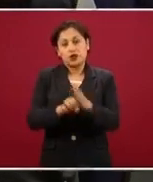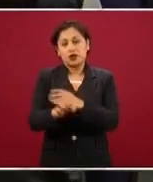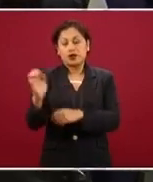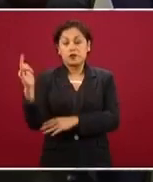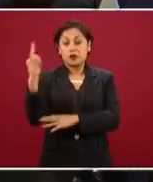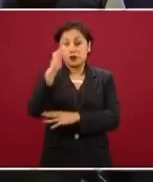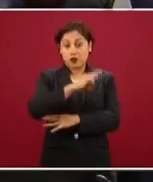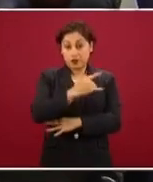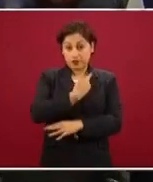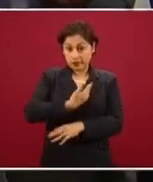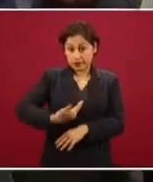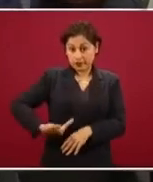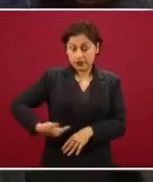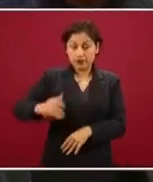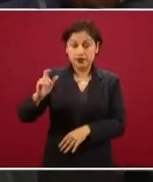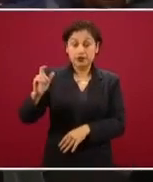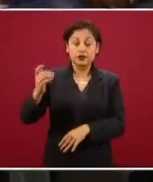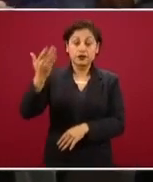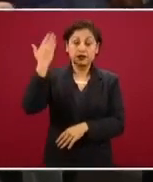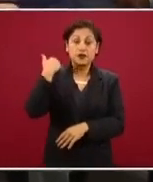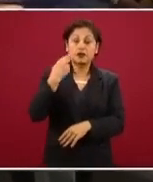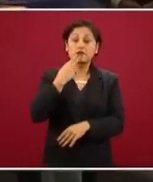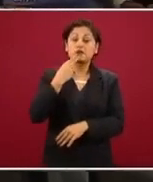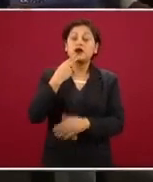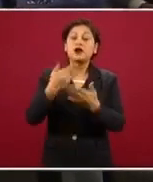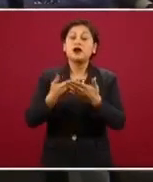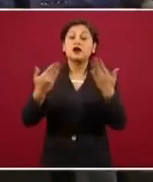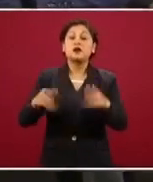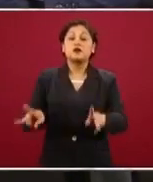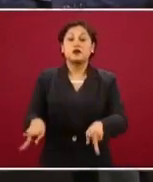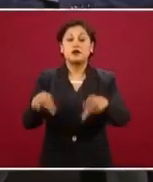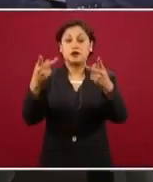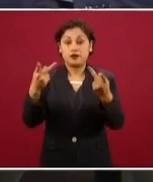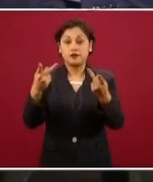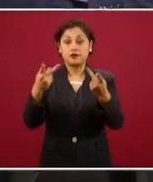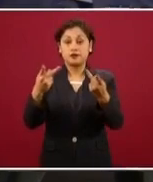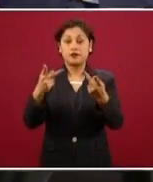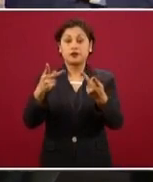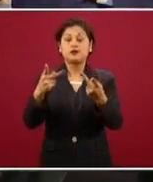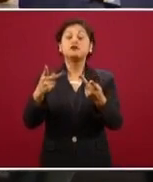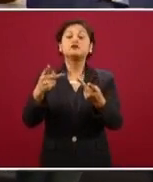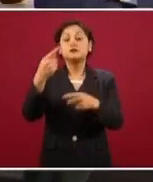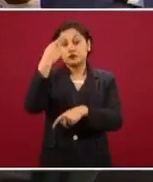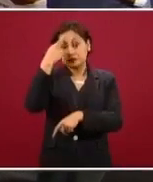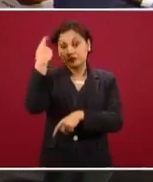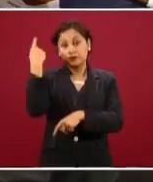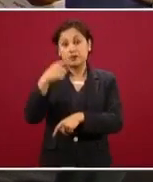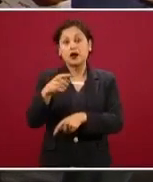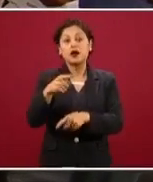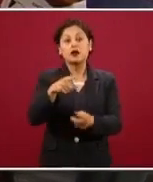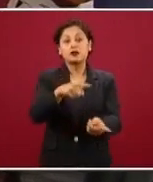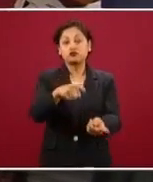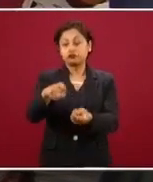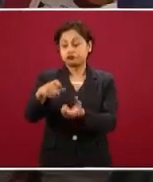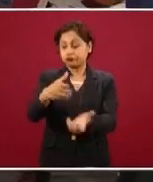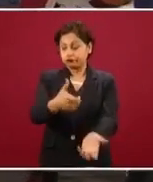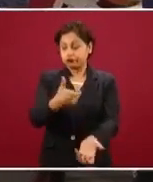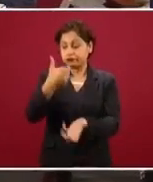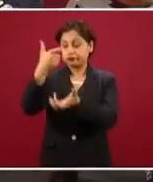para obtener recursos y destinar esos fondos precisamente a tener